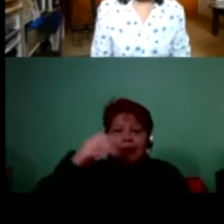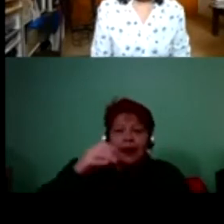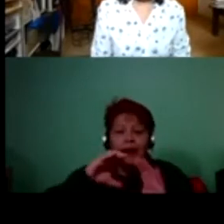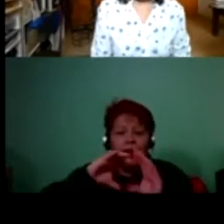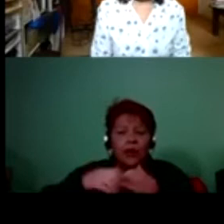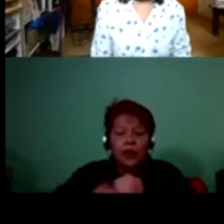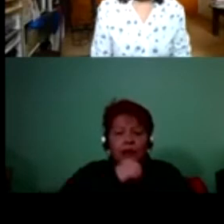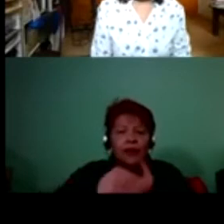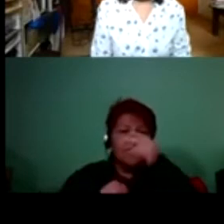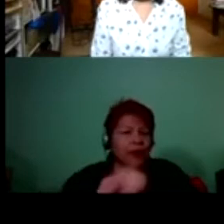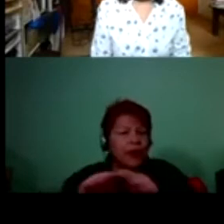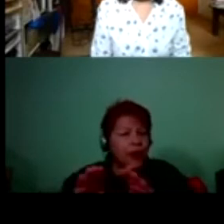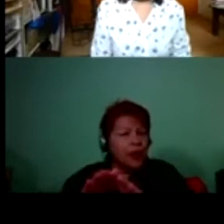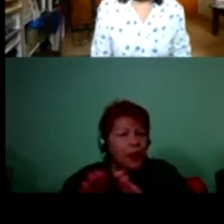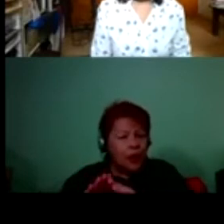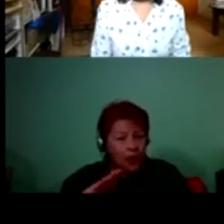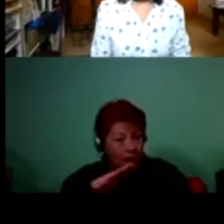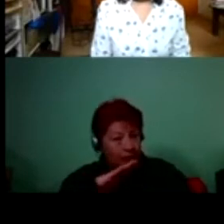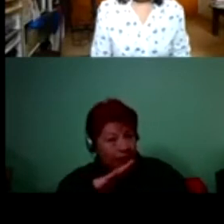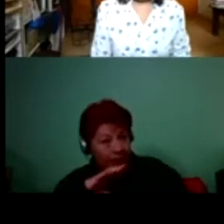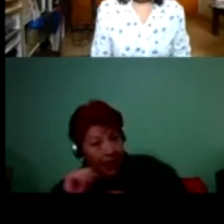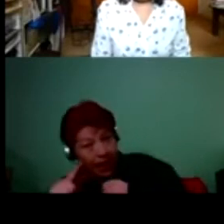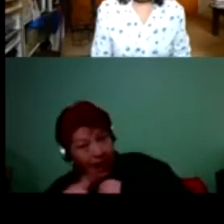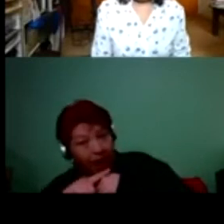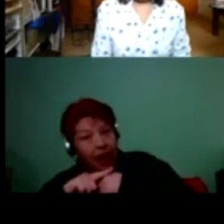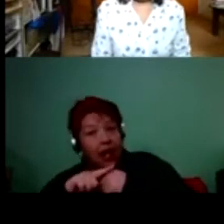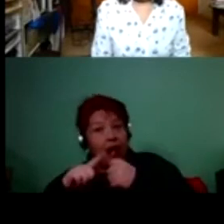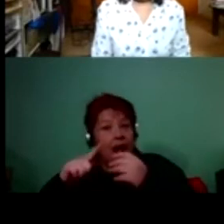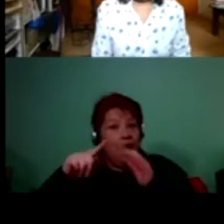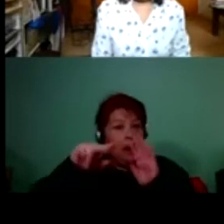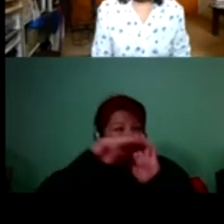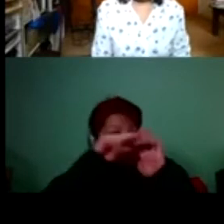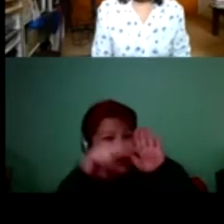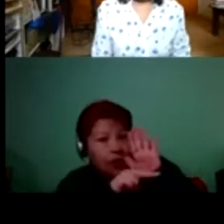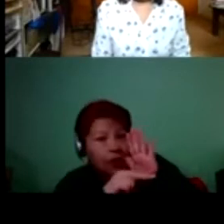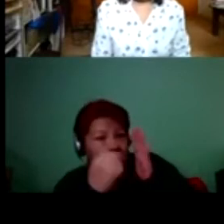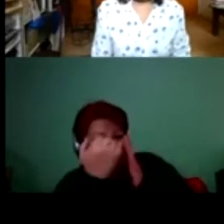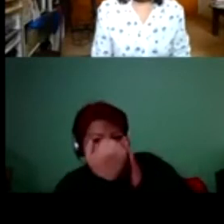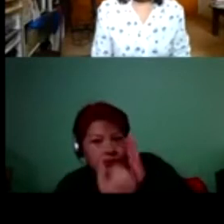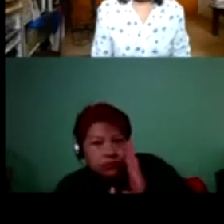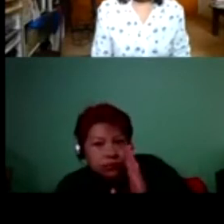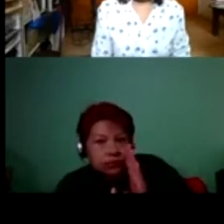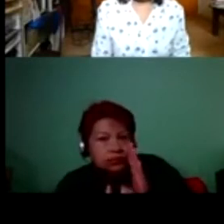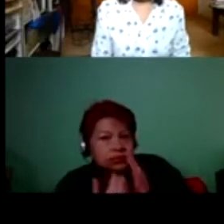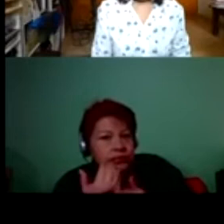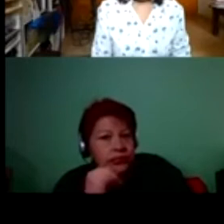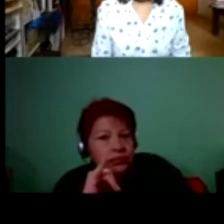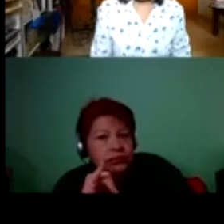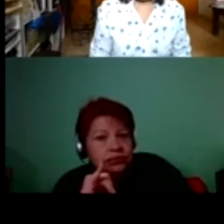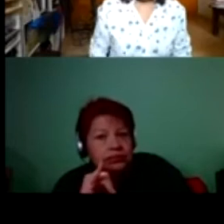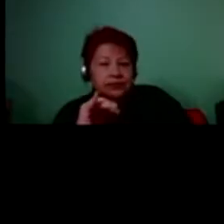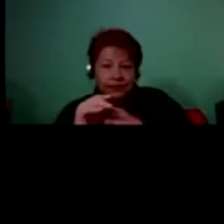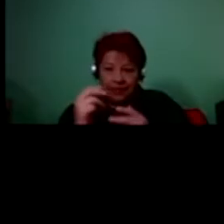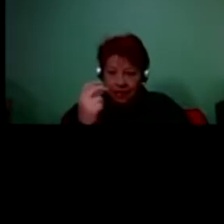de México? ¿Y si existe alguna normativa al respecto?